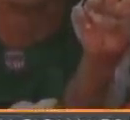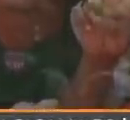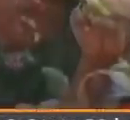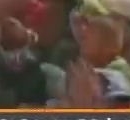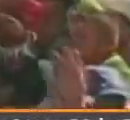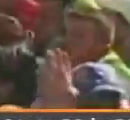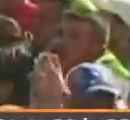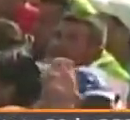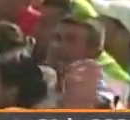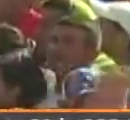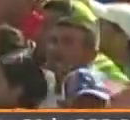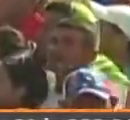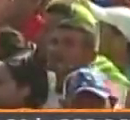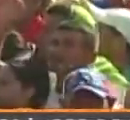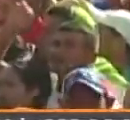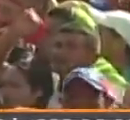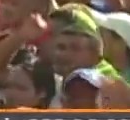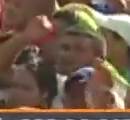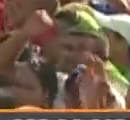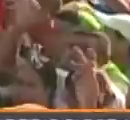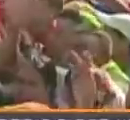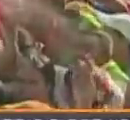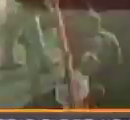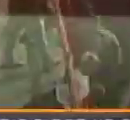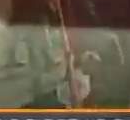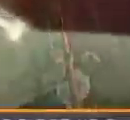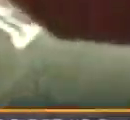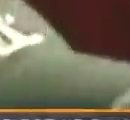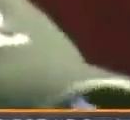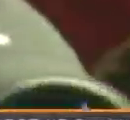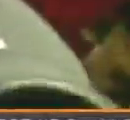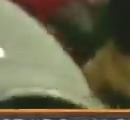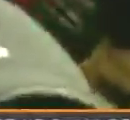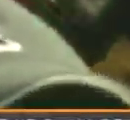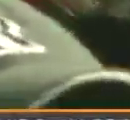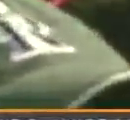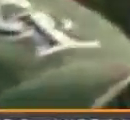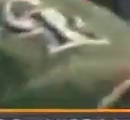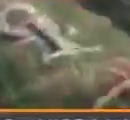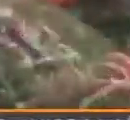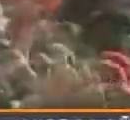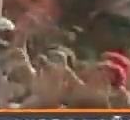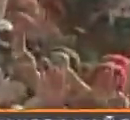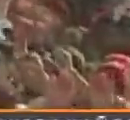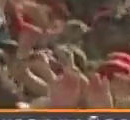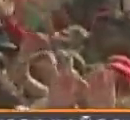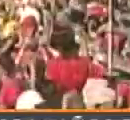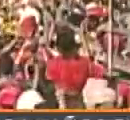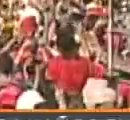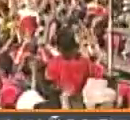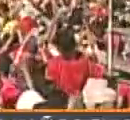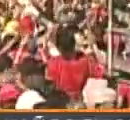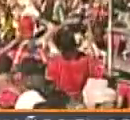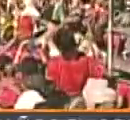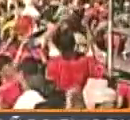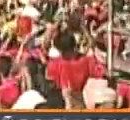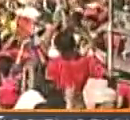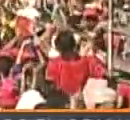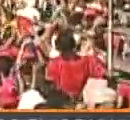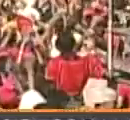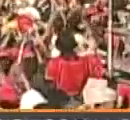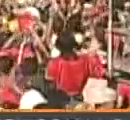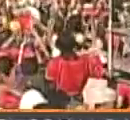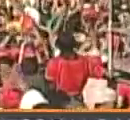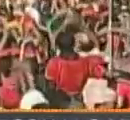calles va a participar en esta nueva contienda electoral que sería la número 24 en 19 años de revolución.